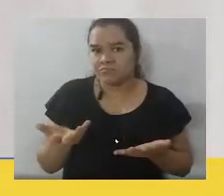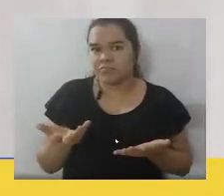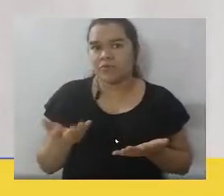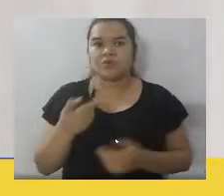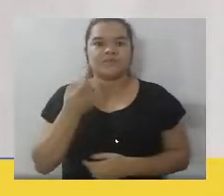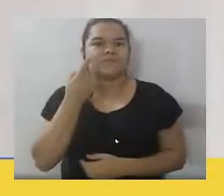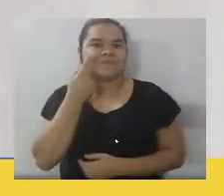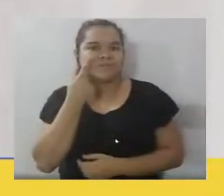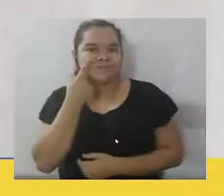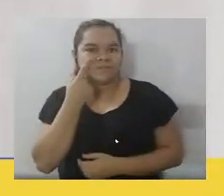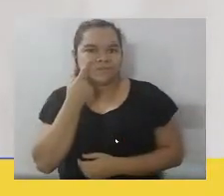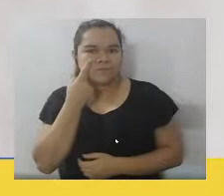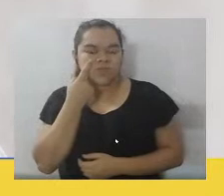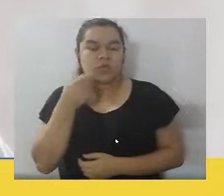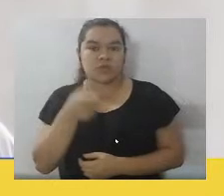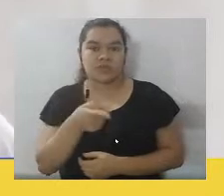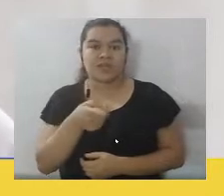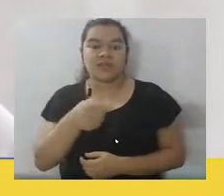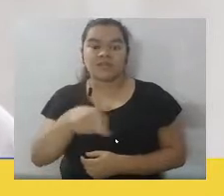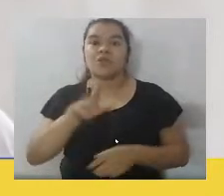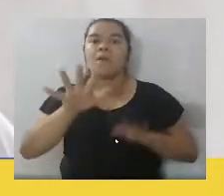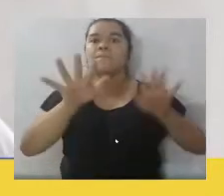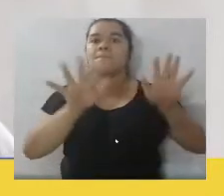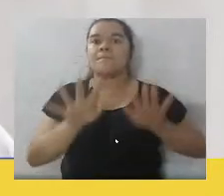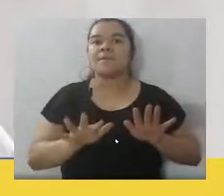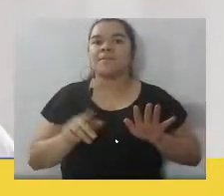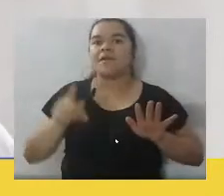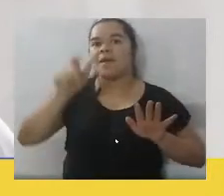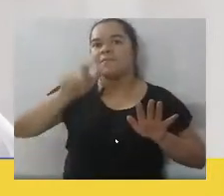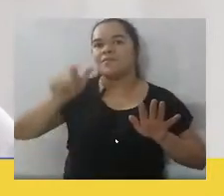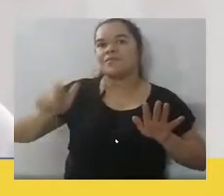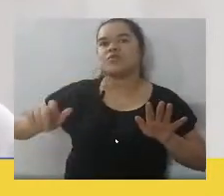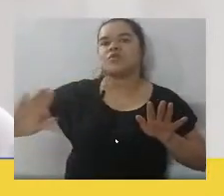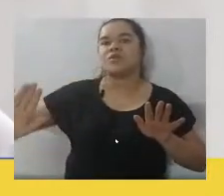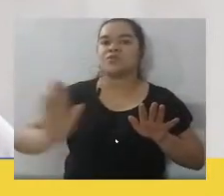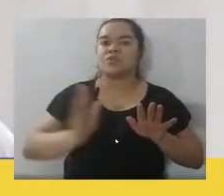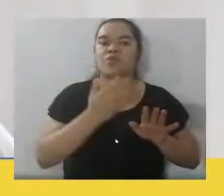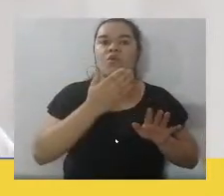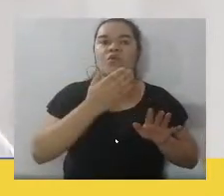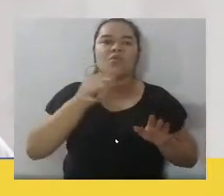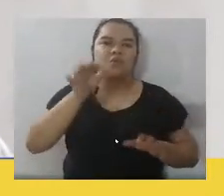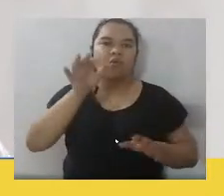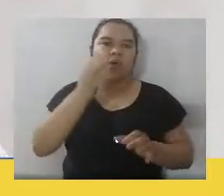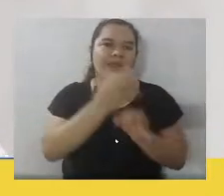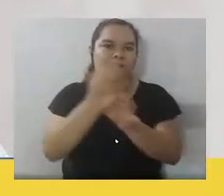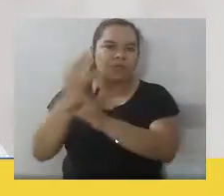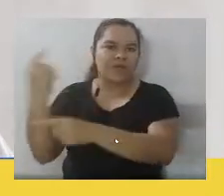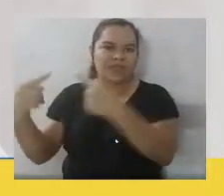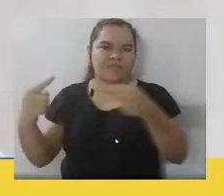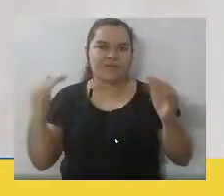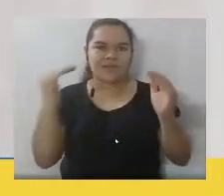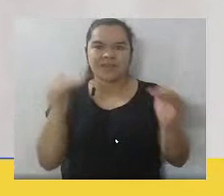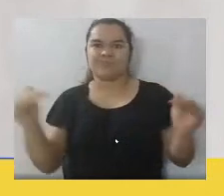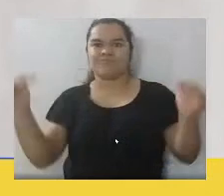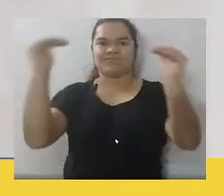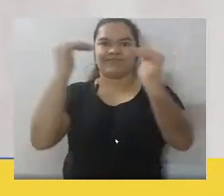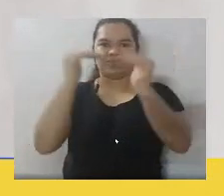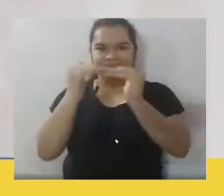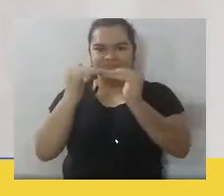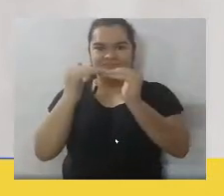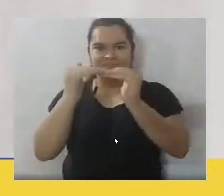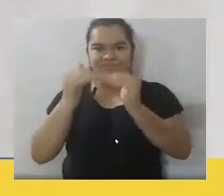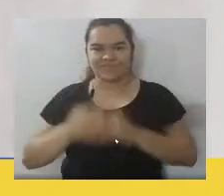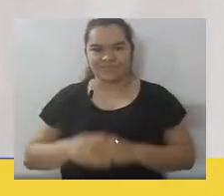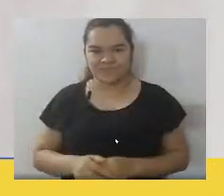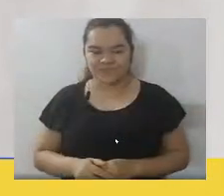para nivelar la formación que cada estudiante que llega a la universidad trae. Y también decirles